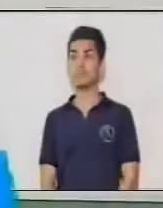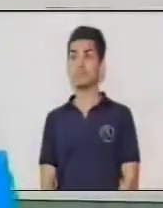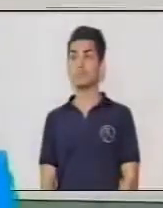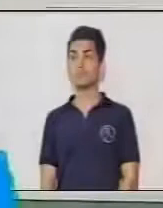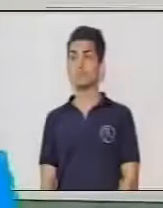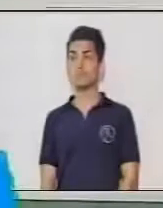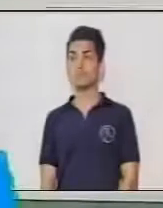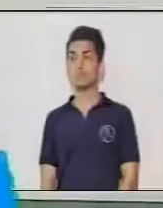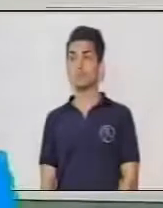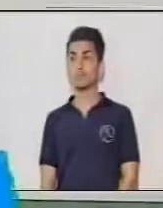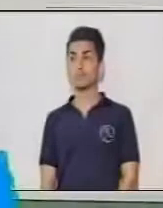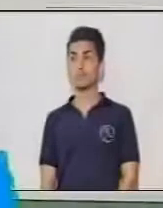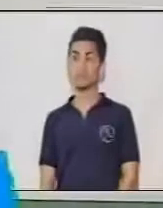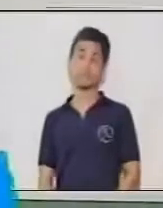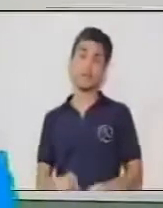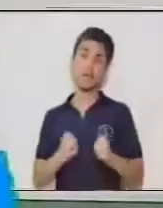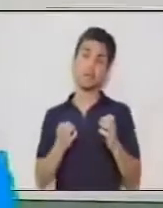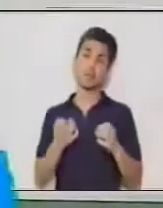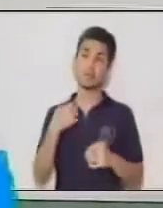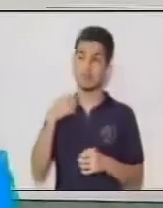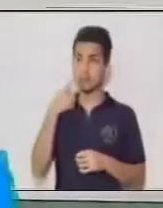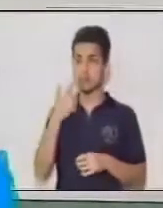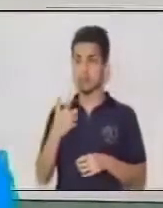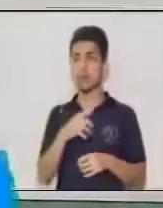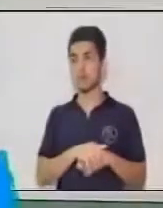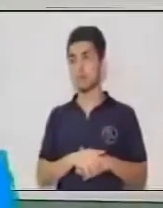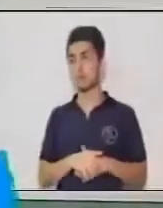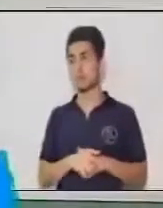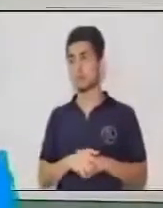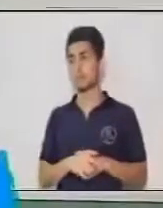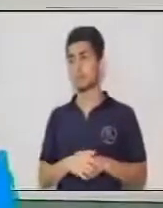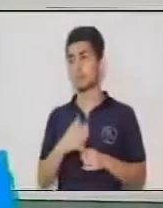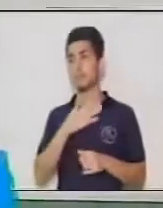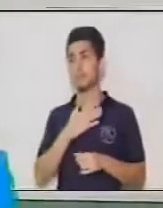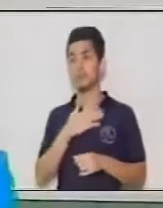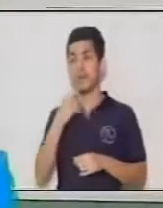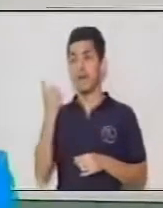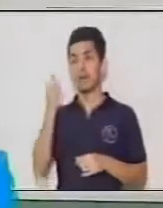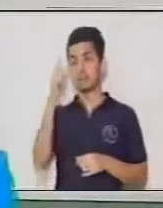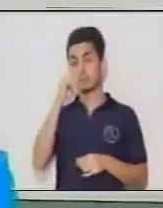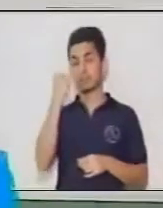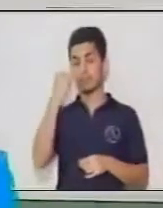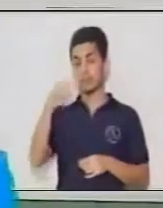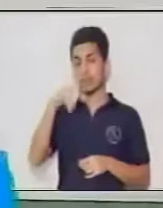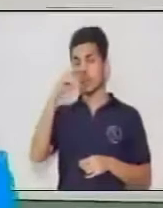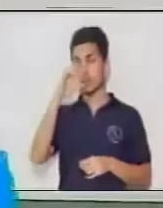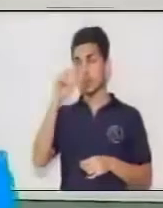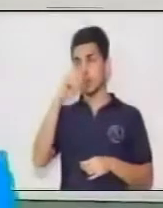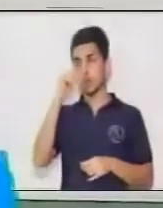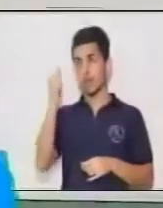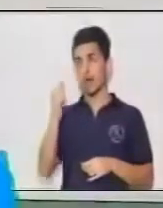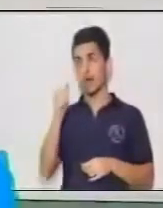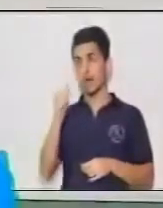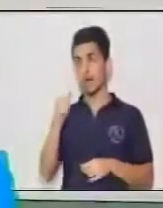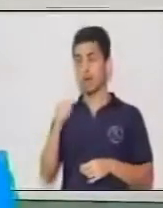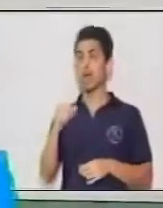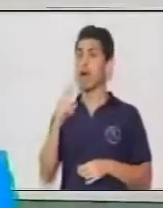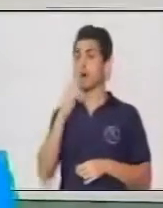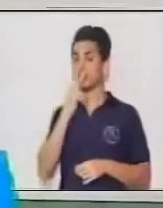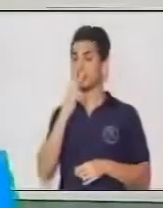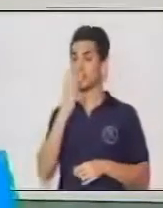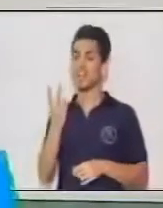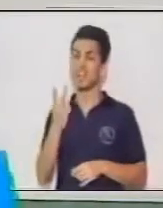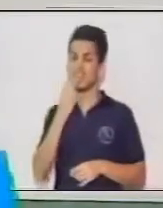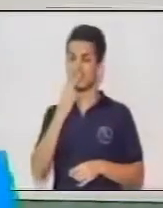¿Sí? Y entonces, ahora identifiquemos cuál va a ser nuestra asíntota horizontal y cuál va a